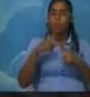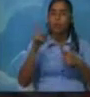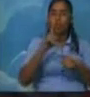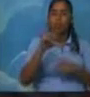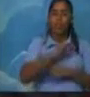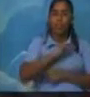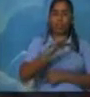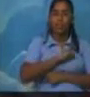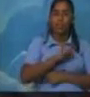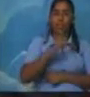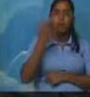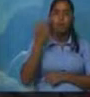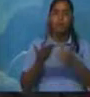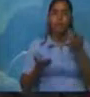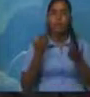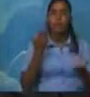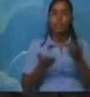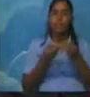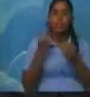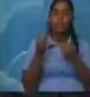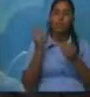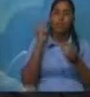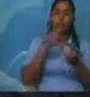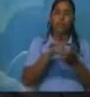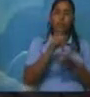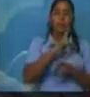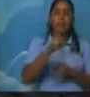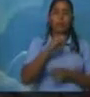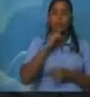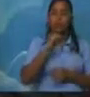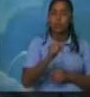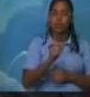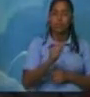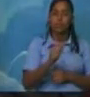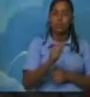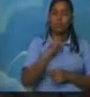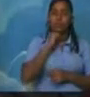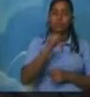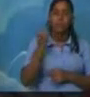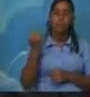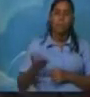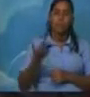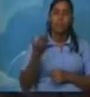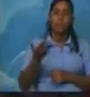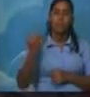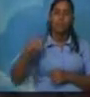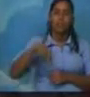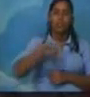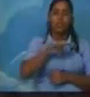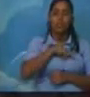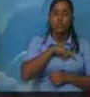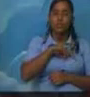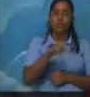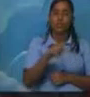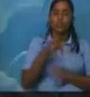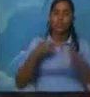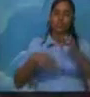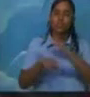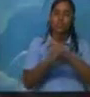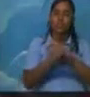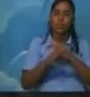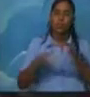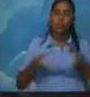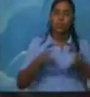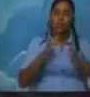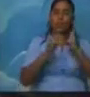verdad parecieran como si fueran pero no son Entonces es importante que nosotros eh andemos en los